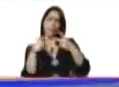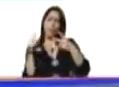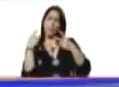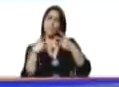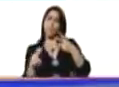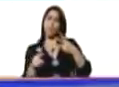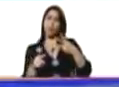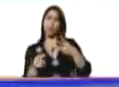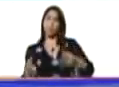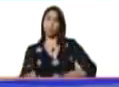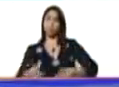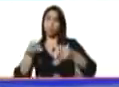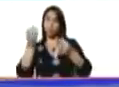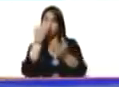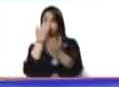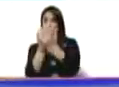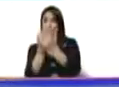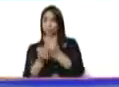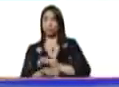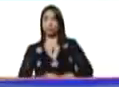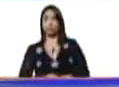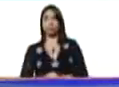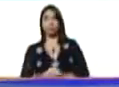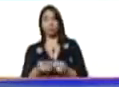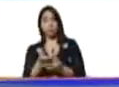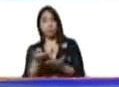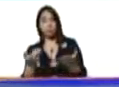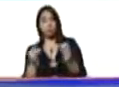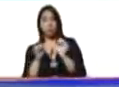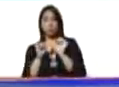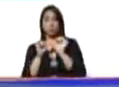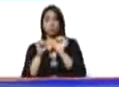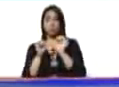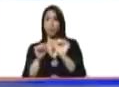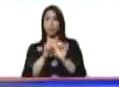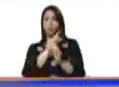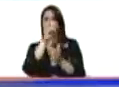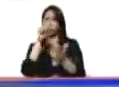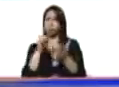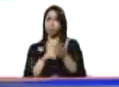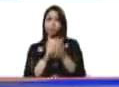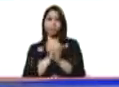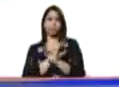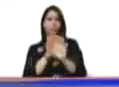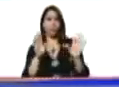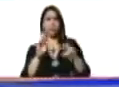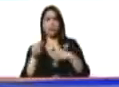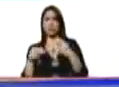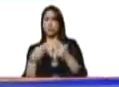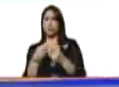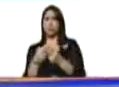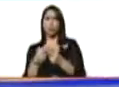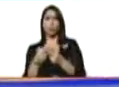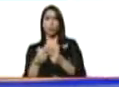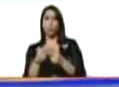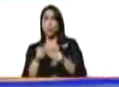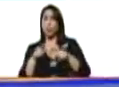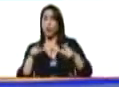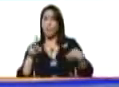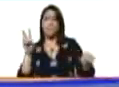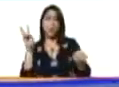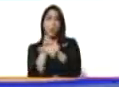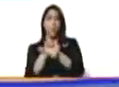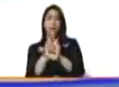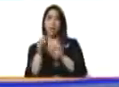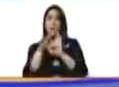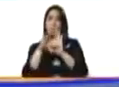presentados. Y allí quedó totalmente claro que en ninguna parte se viola la Constitución, que